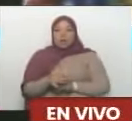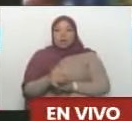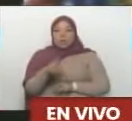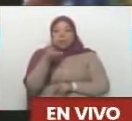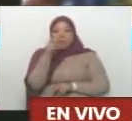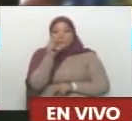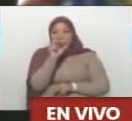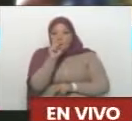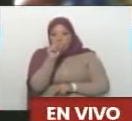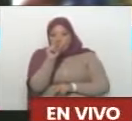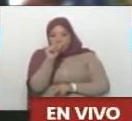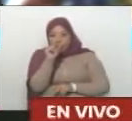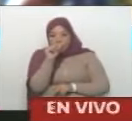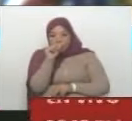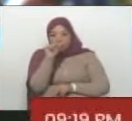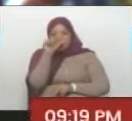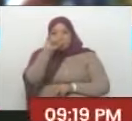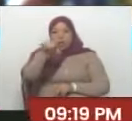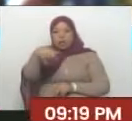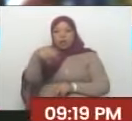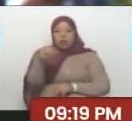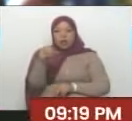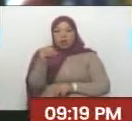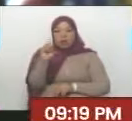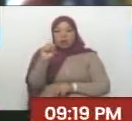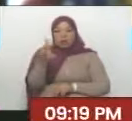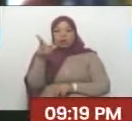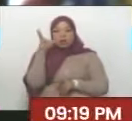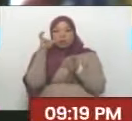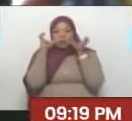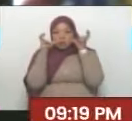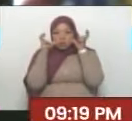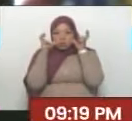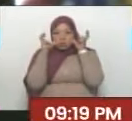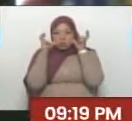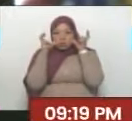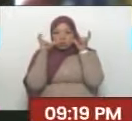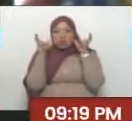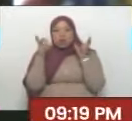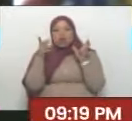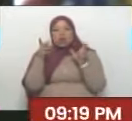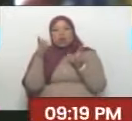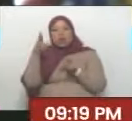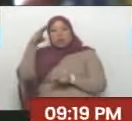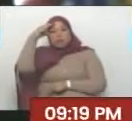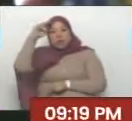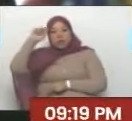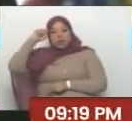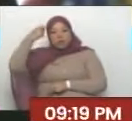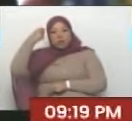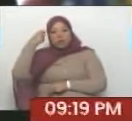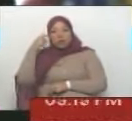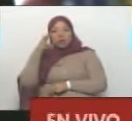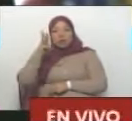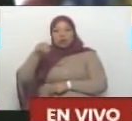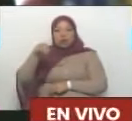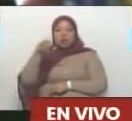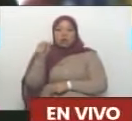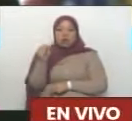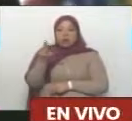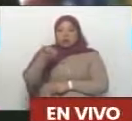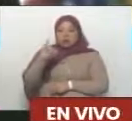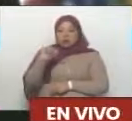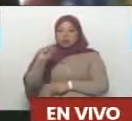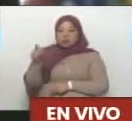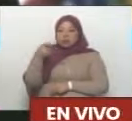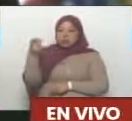estos hombres y citaba a José Martí. Y escuchándole me vino a la memoria una frase de Martí, porque usted nos